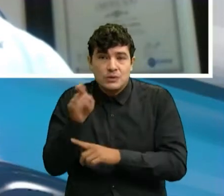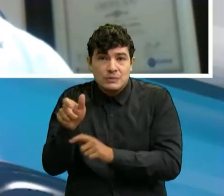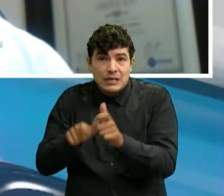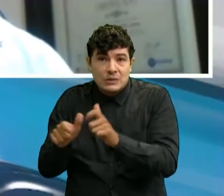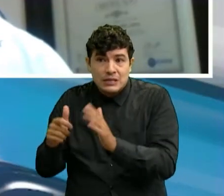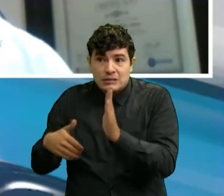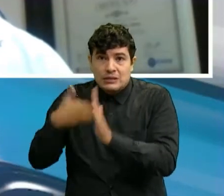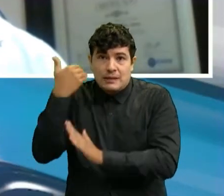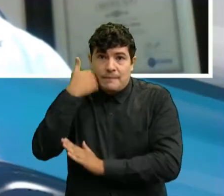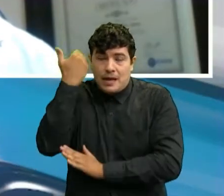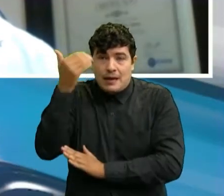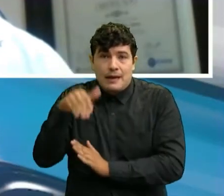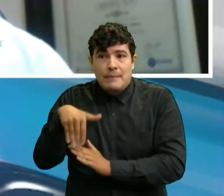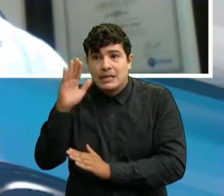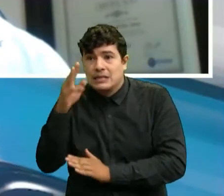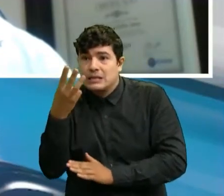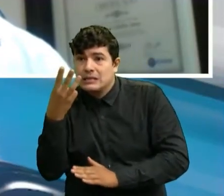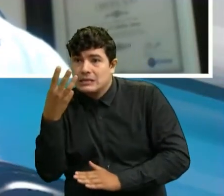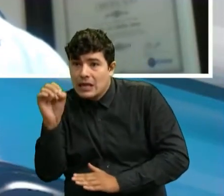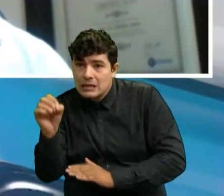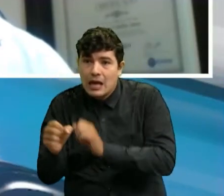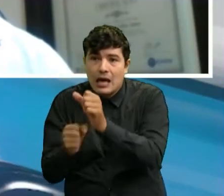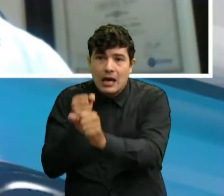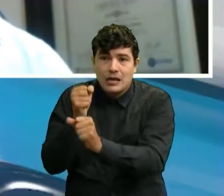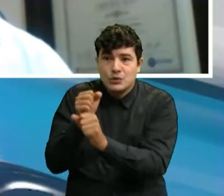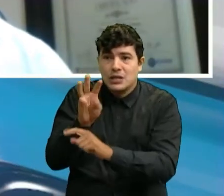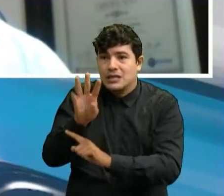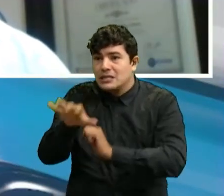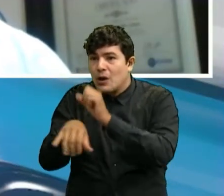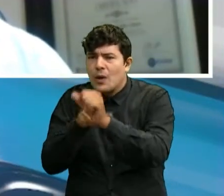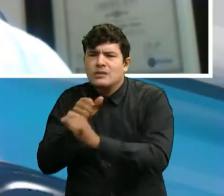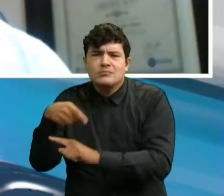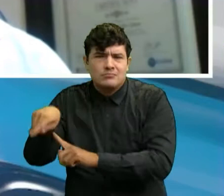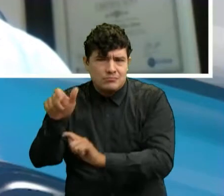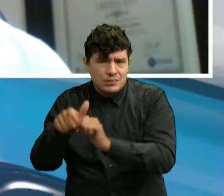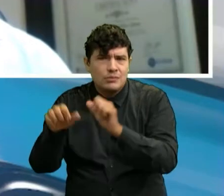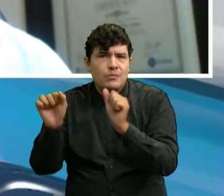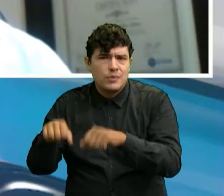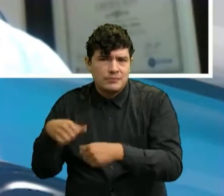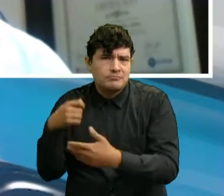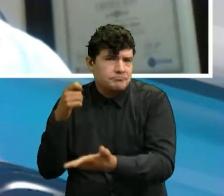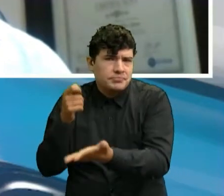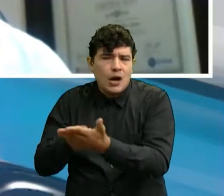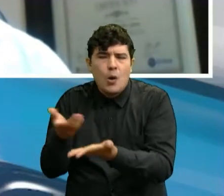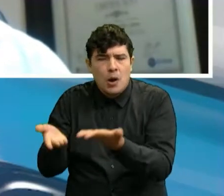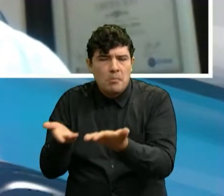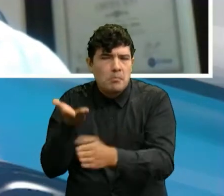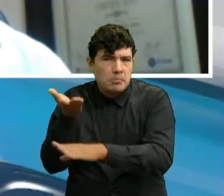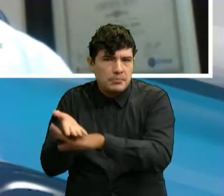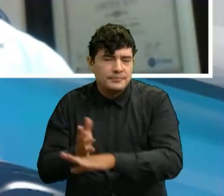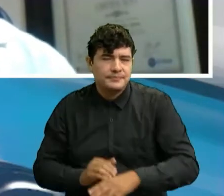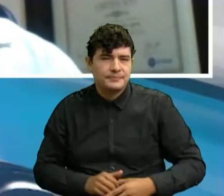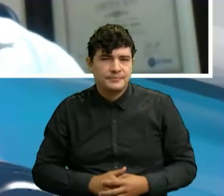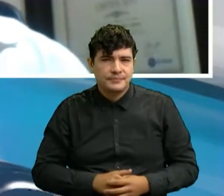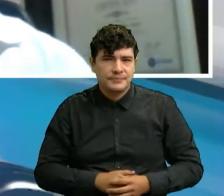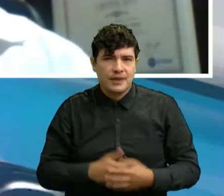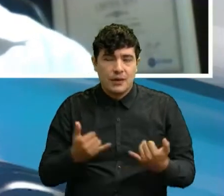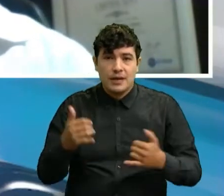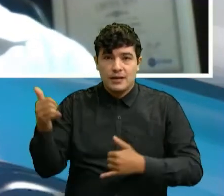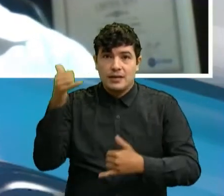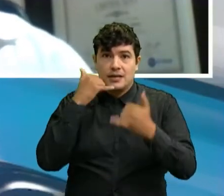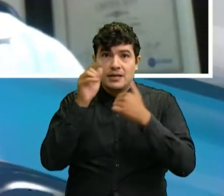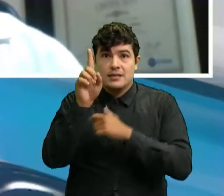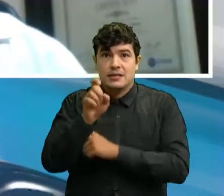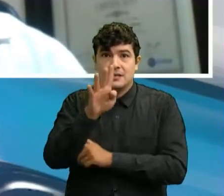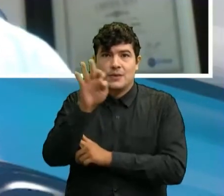cotizaciones superiores a 30, 35 años, como lo menciona el televidente. Bueno, hasta ahora se conectan a través del